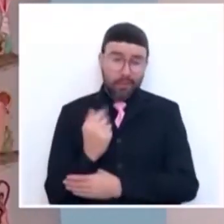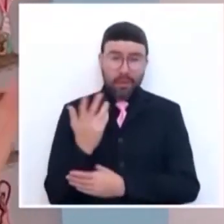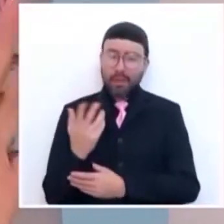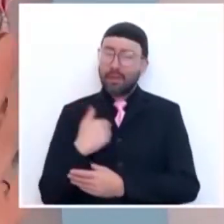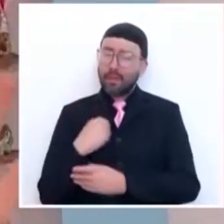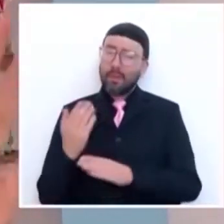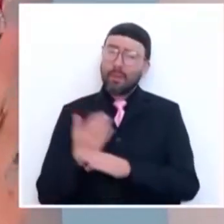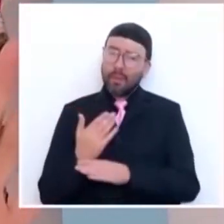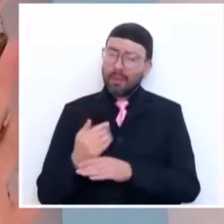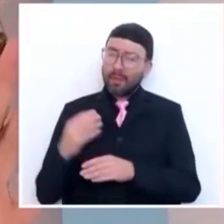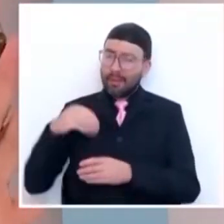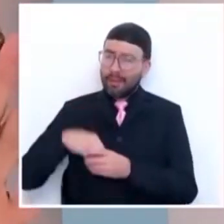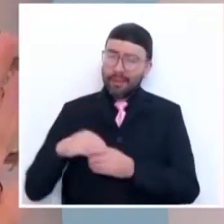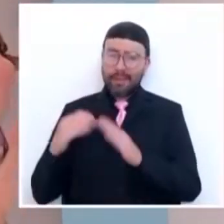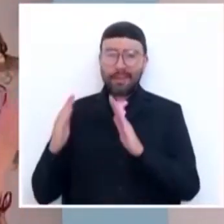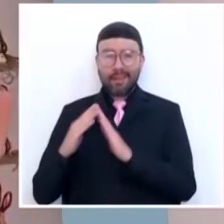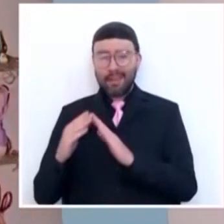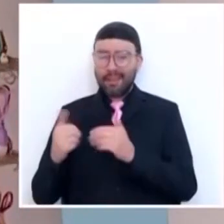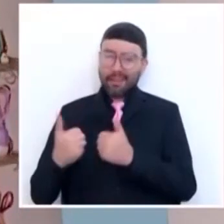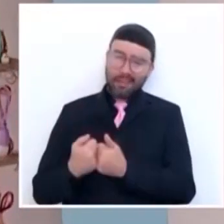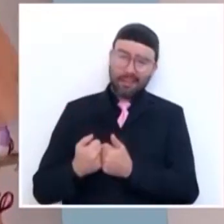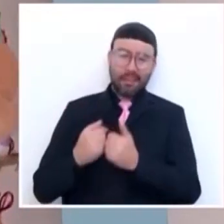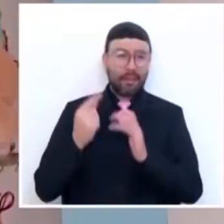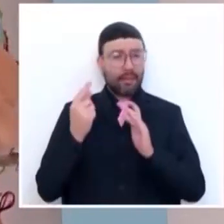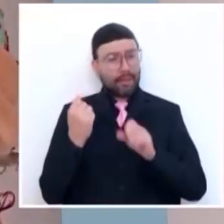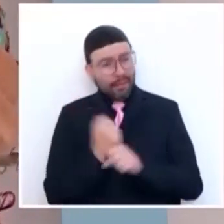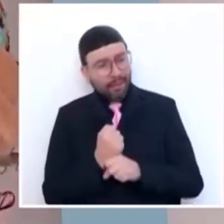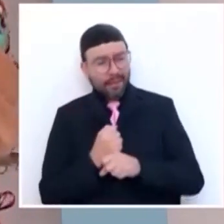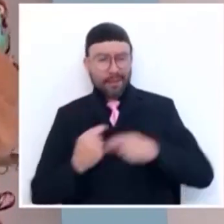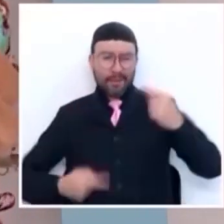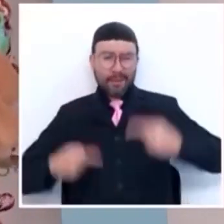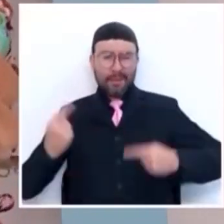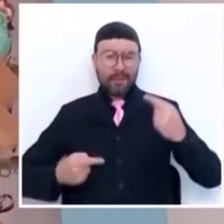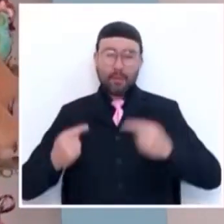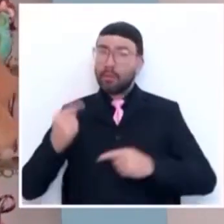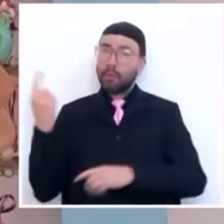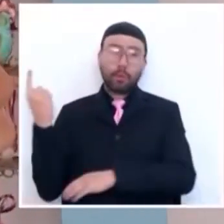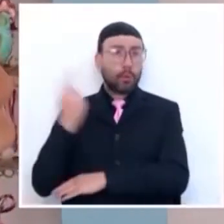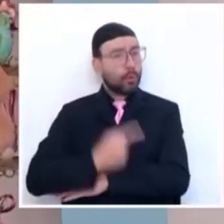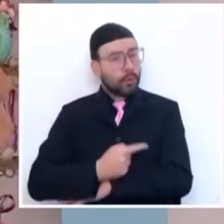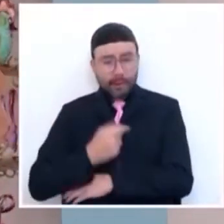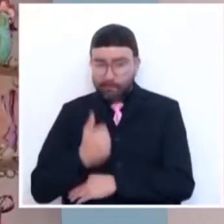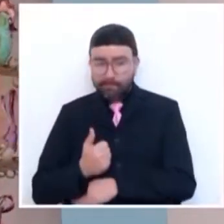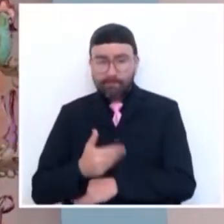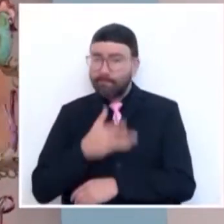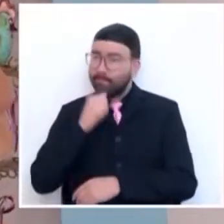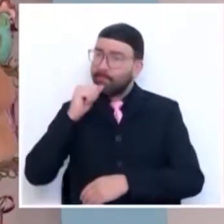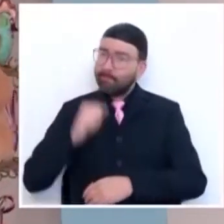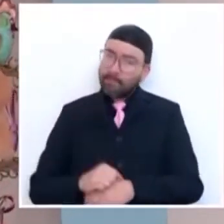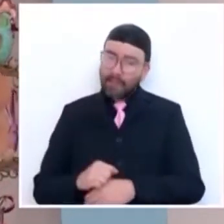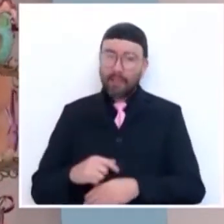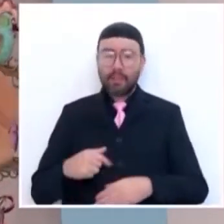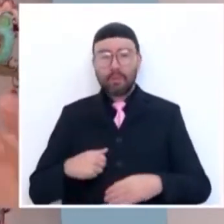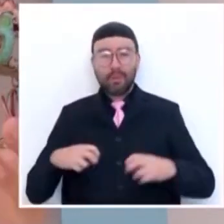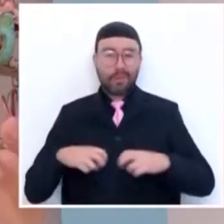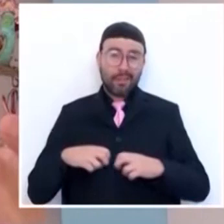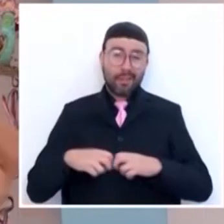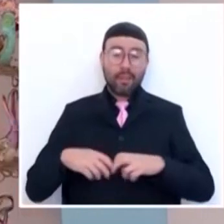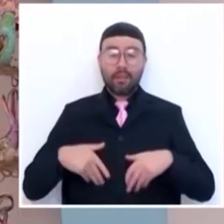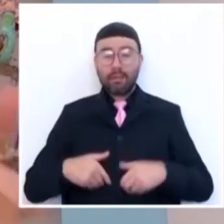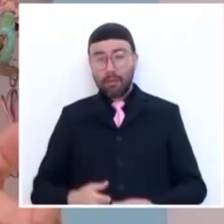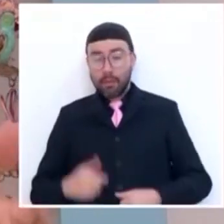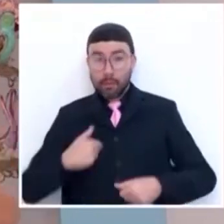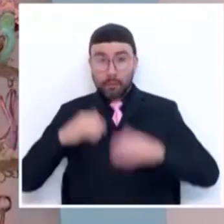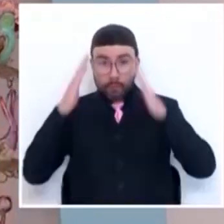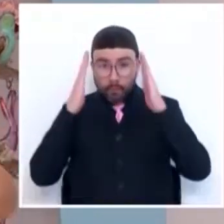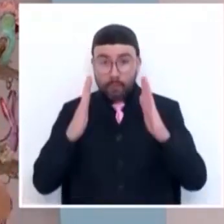mi casa, mi trabajo, mi pareja, y todo el día las cosas no funcionan bien, pierdo la energía, no me